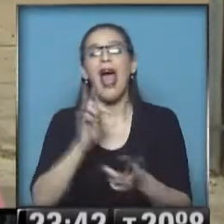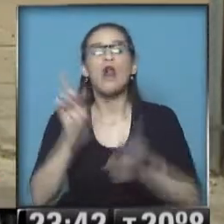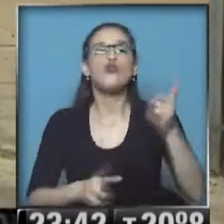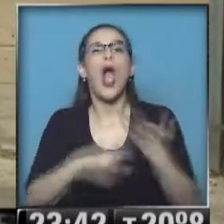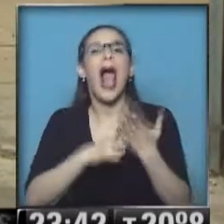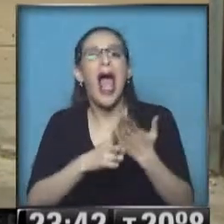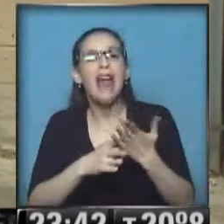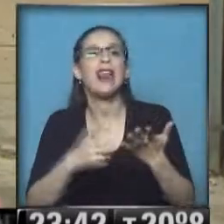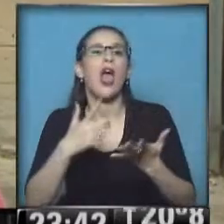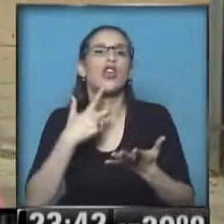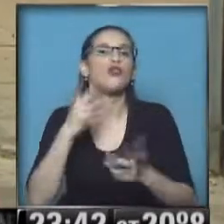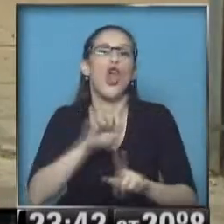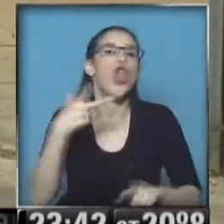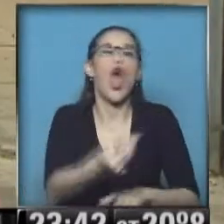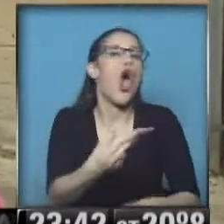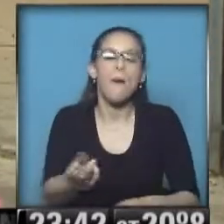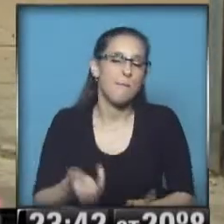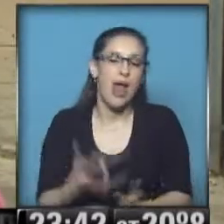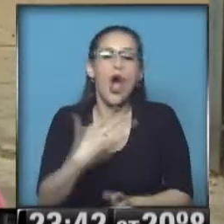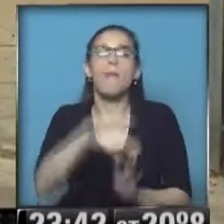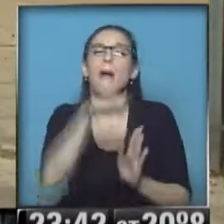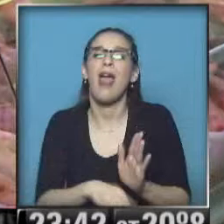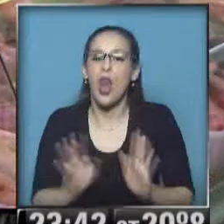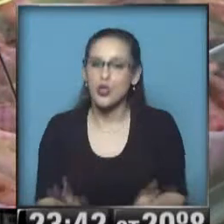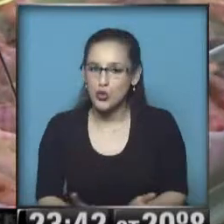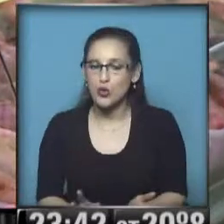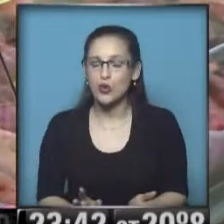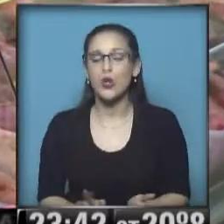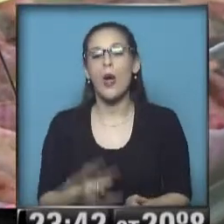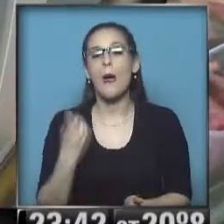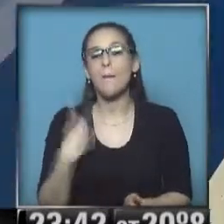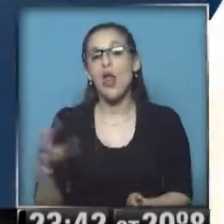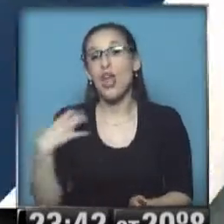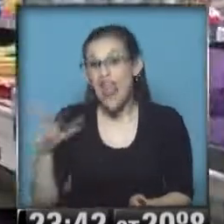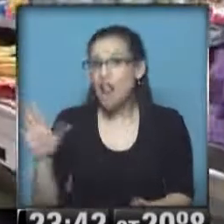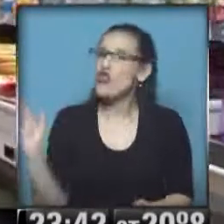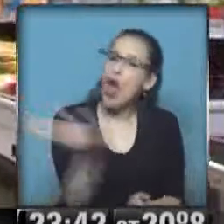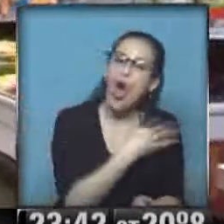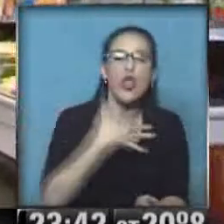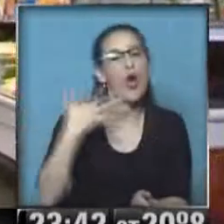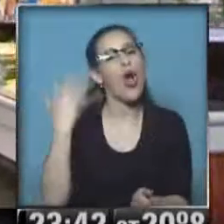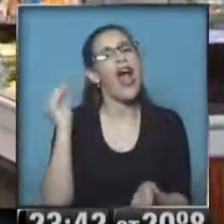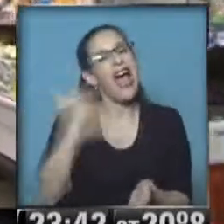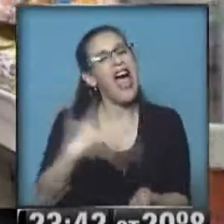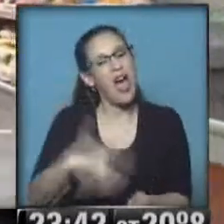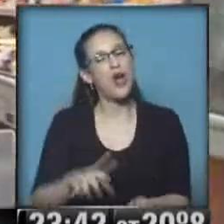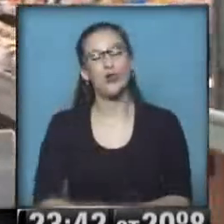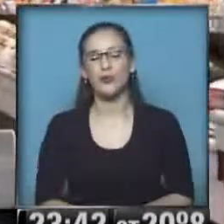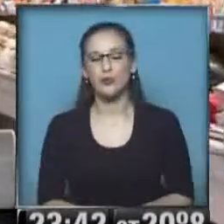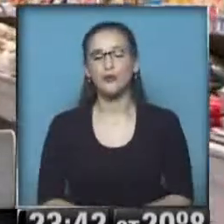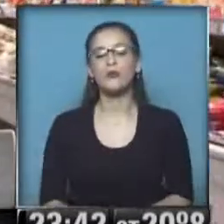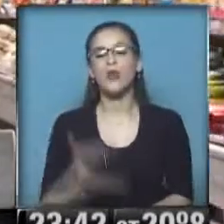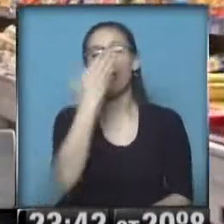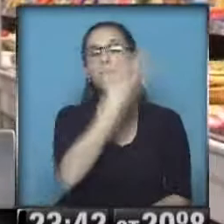se compensan con hueso o más grasa. Entonces sí, pero en general suben todos los costes. El presidente